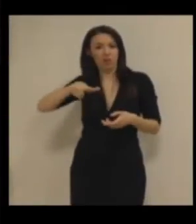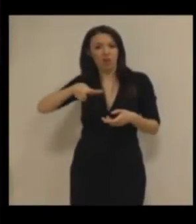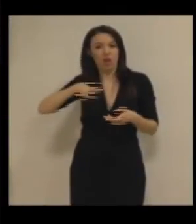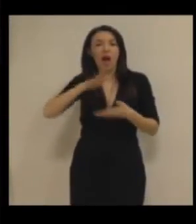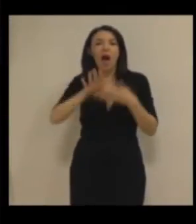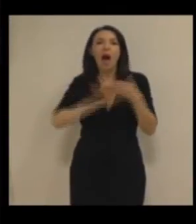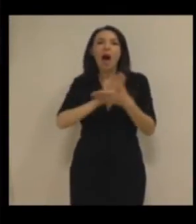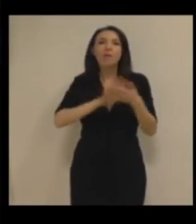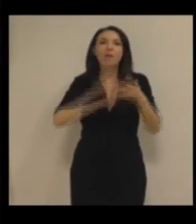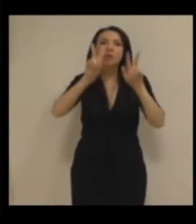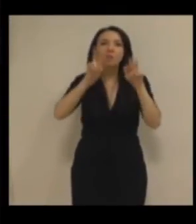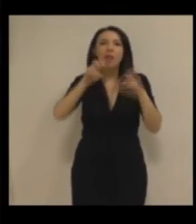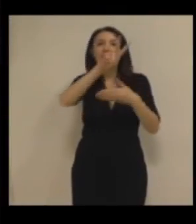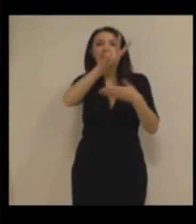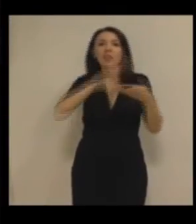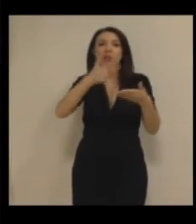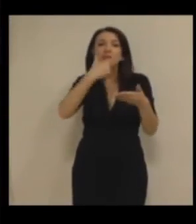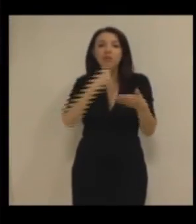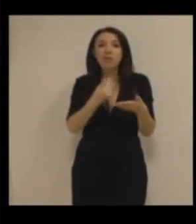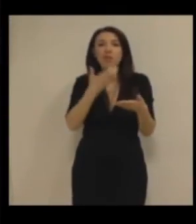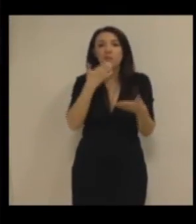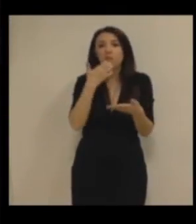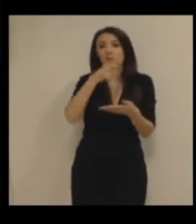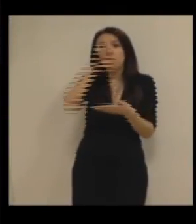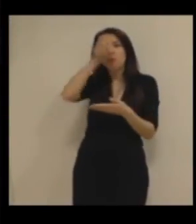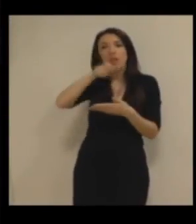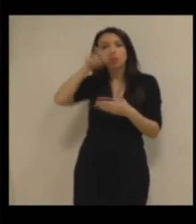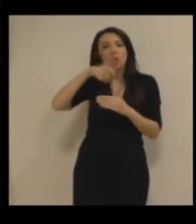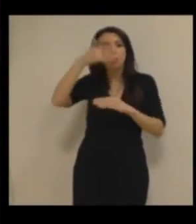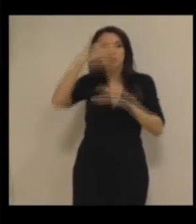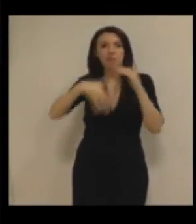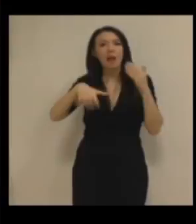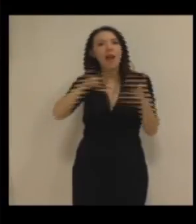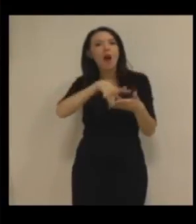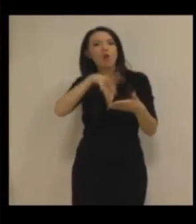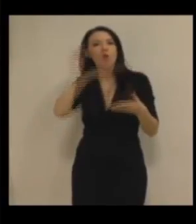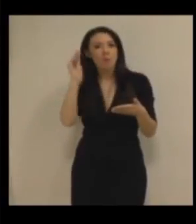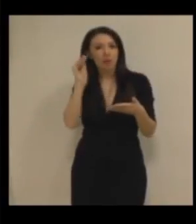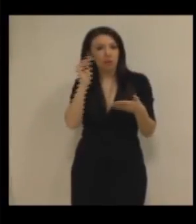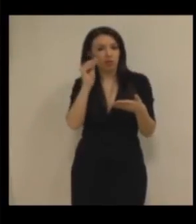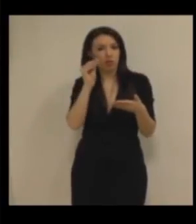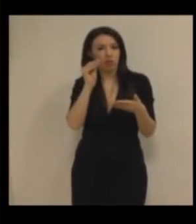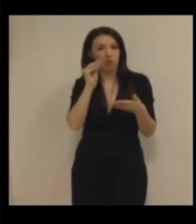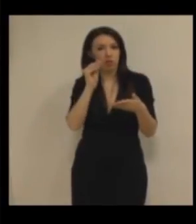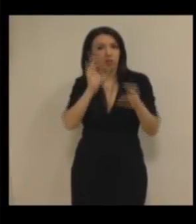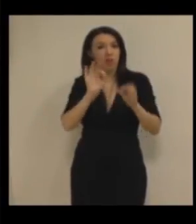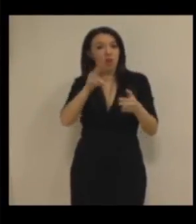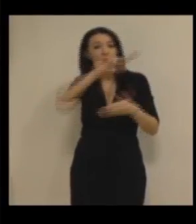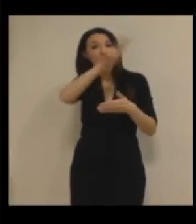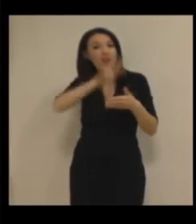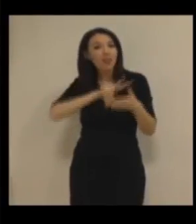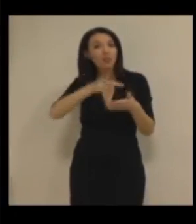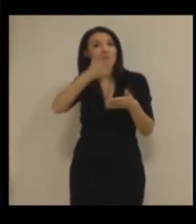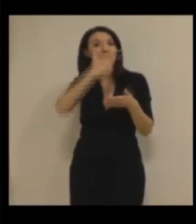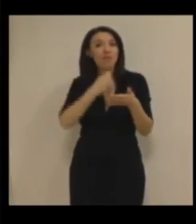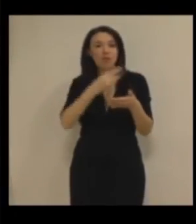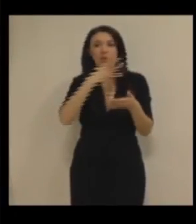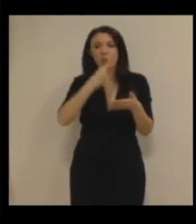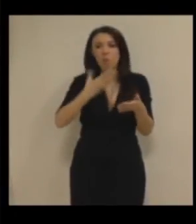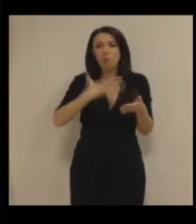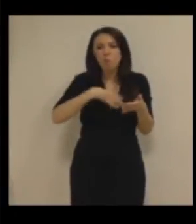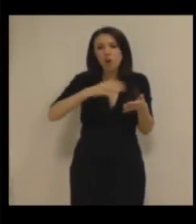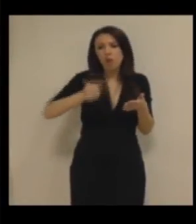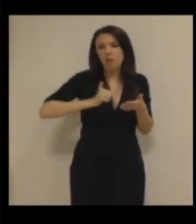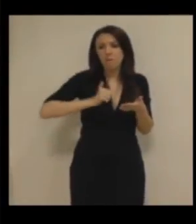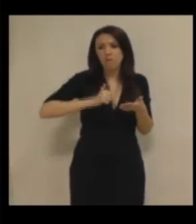lectura fácil, para personas con determinadas limitaciones en la comprensión. Pero es que la lectura fácil puede llegar a beneficiar